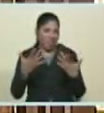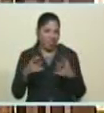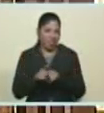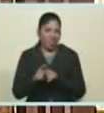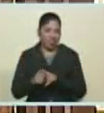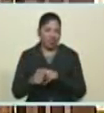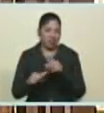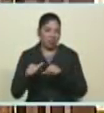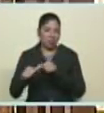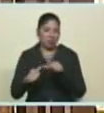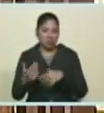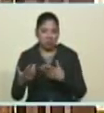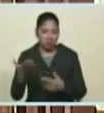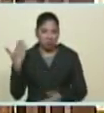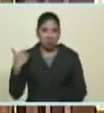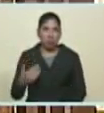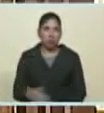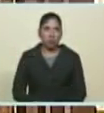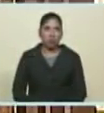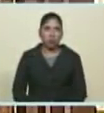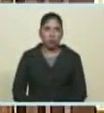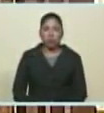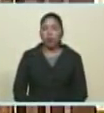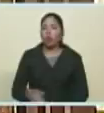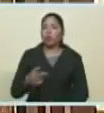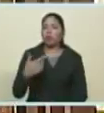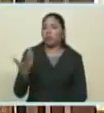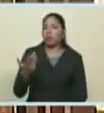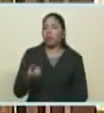¿verdad? Y le di la mano. Puedo decirlo con respeto.